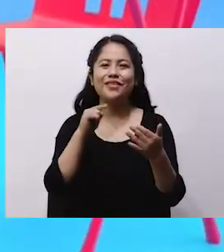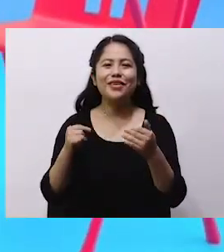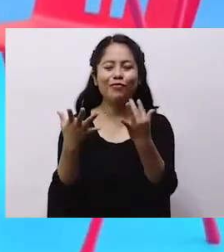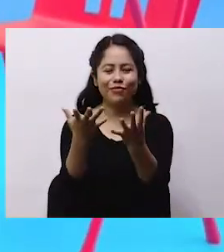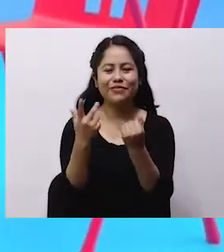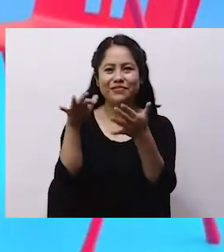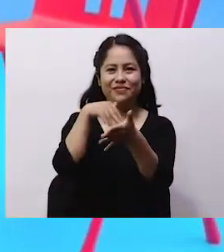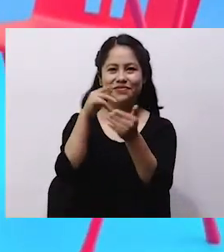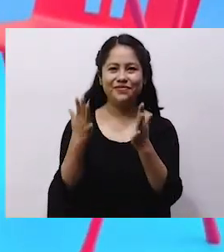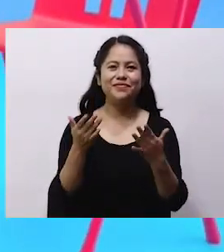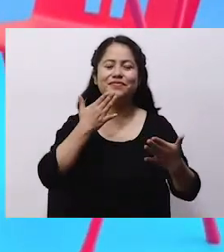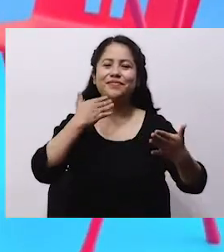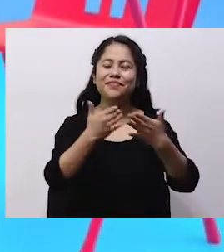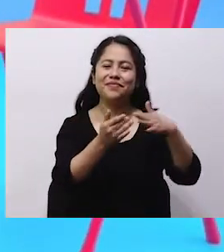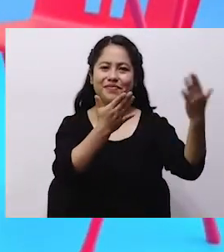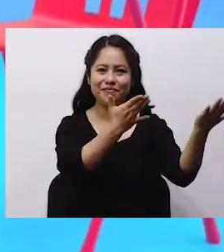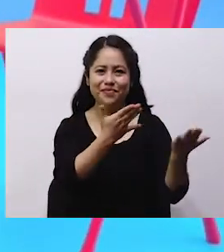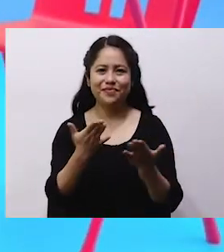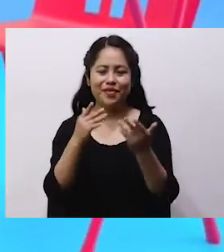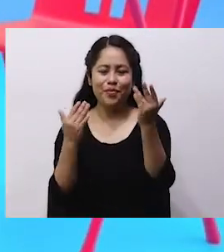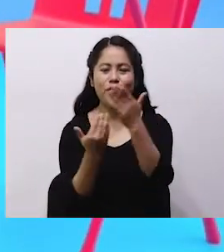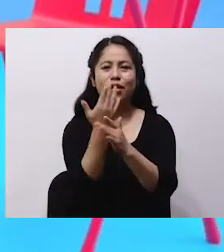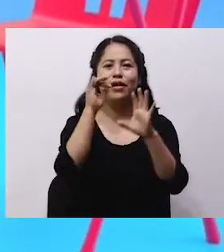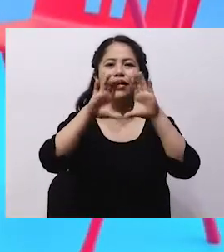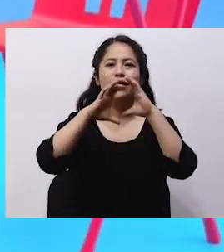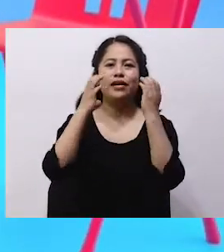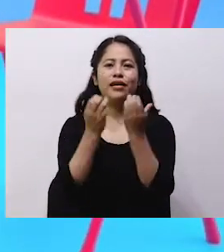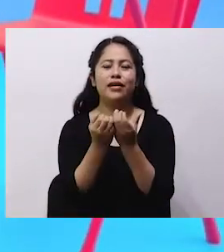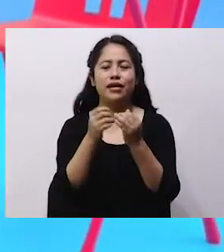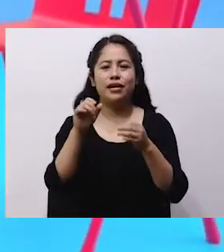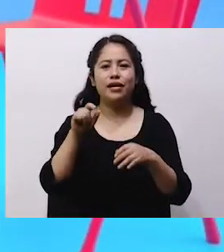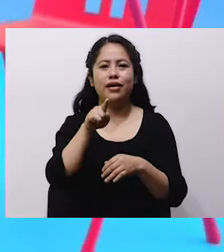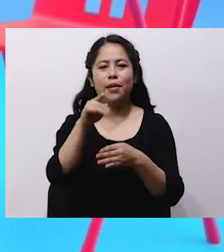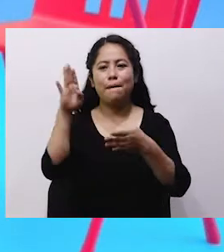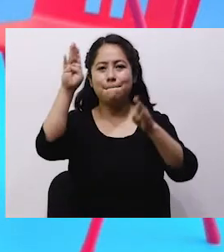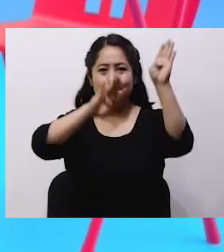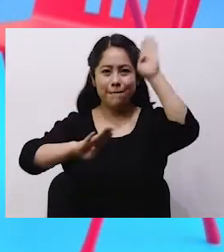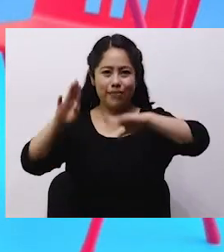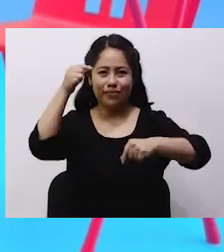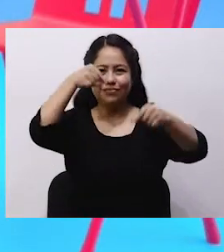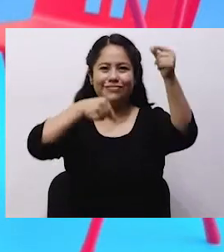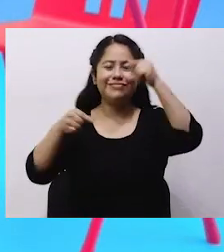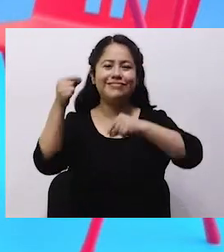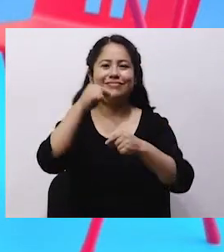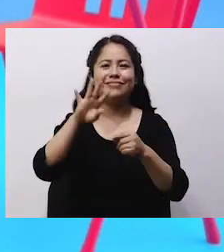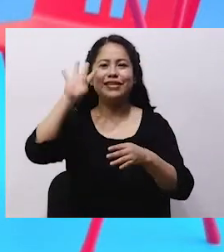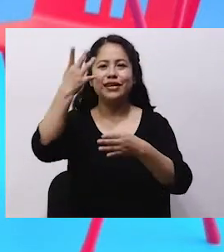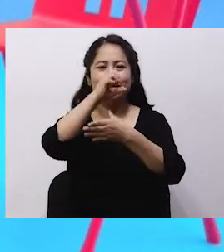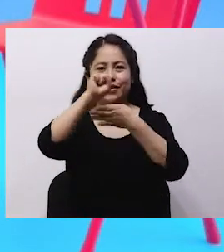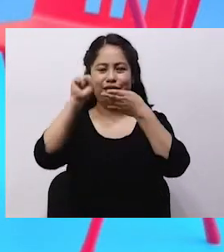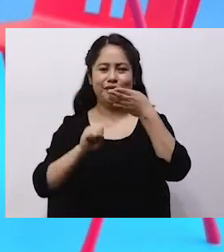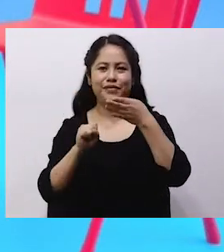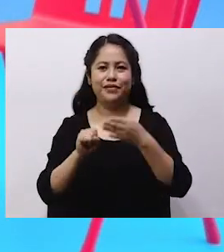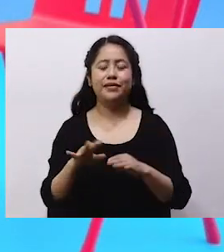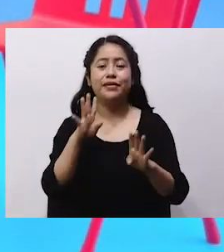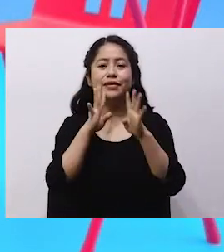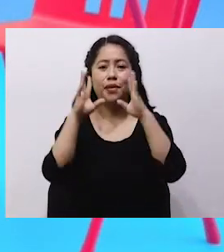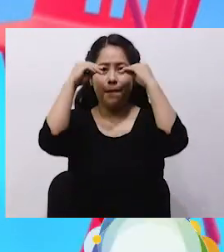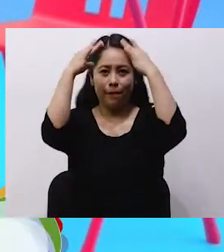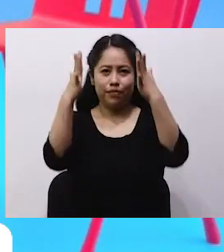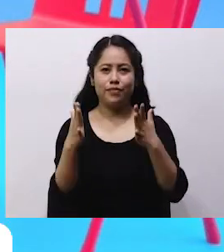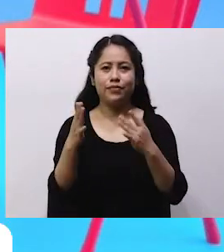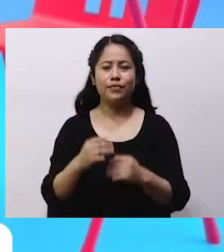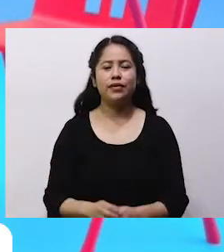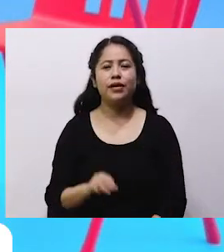¿Cómo están, queridos estudiantes? Bienvenidos a una nueva clase del área de Biología, Geografía de cuarto de secundaria. Les